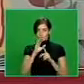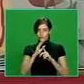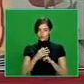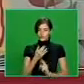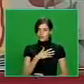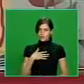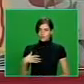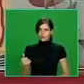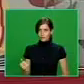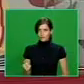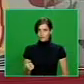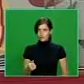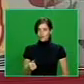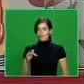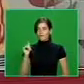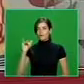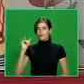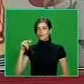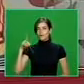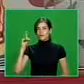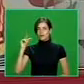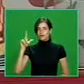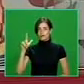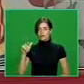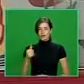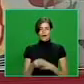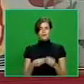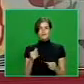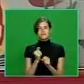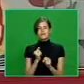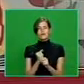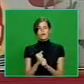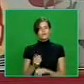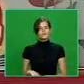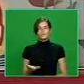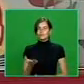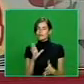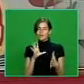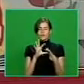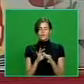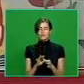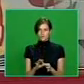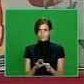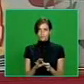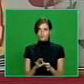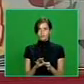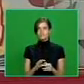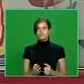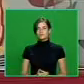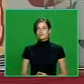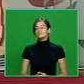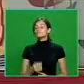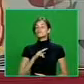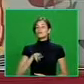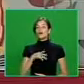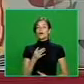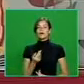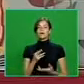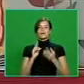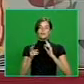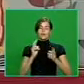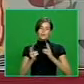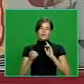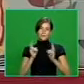quisiera Fidel Fíjese se está haciendo un tremendo trabajo de articulación nosotros tenemos la